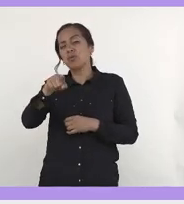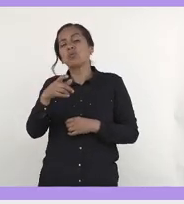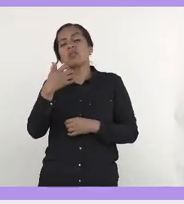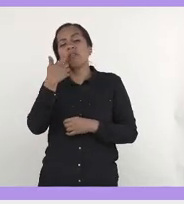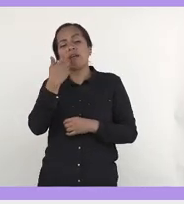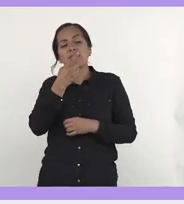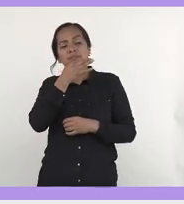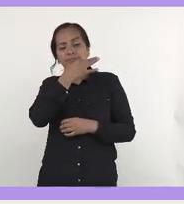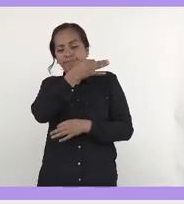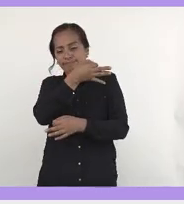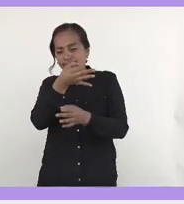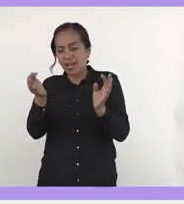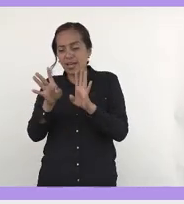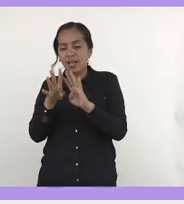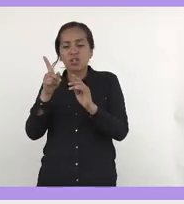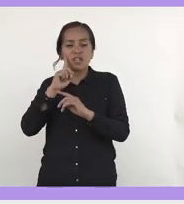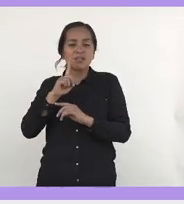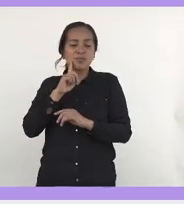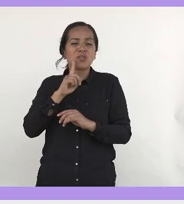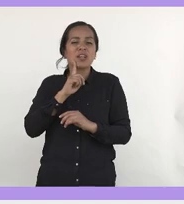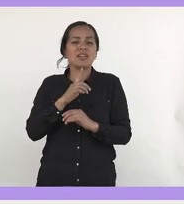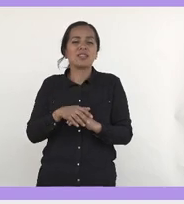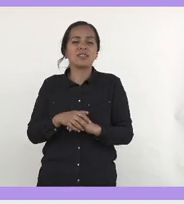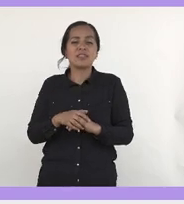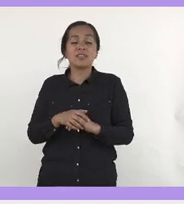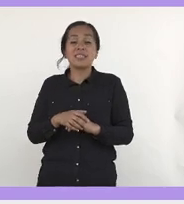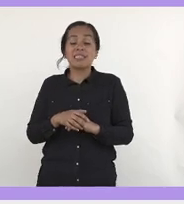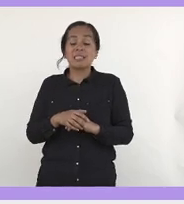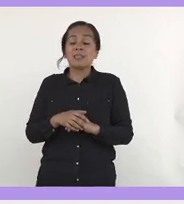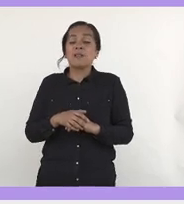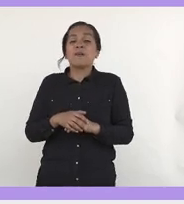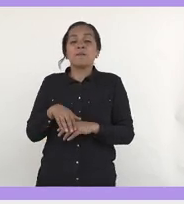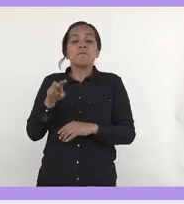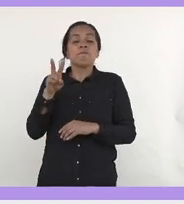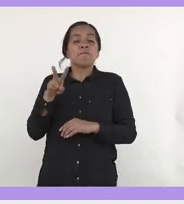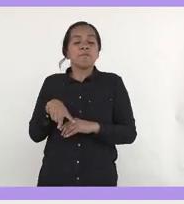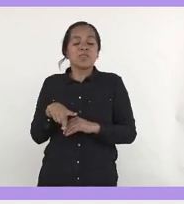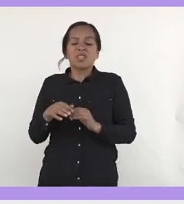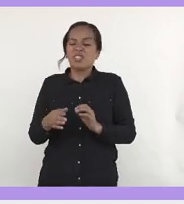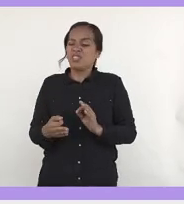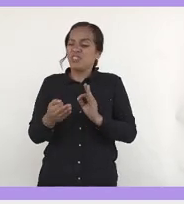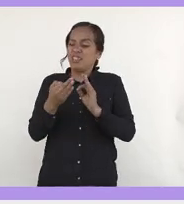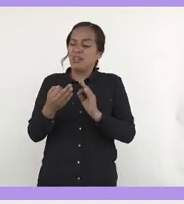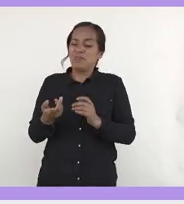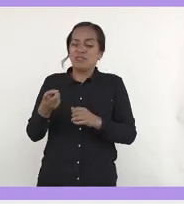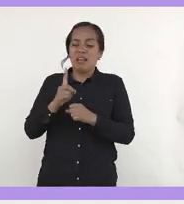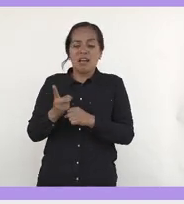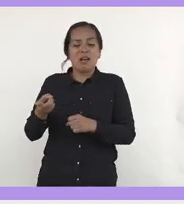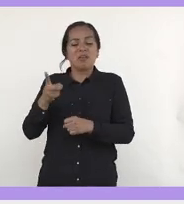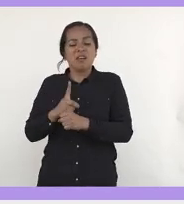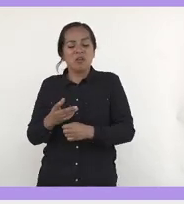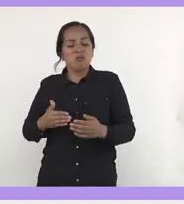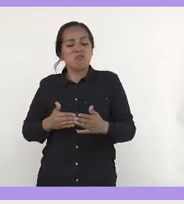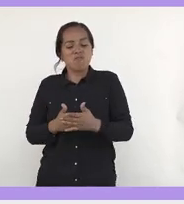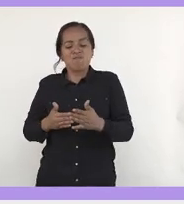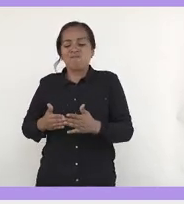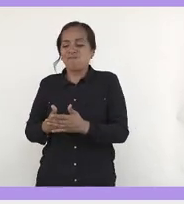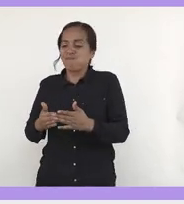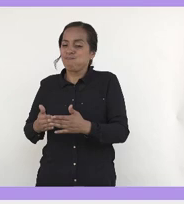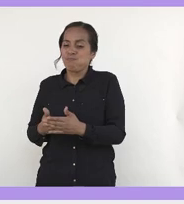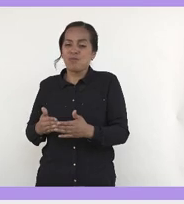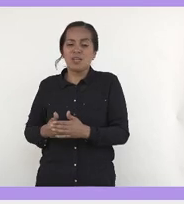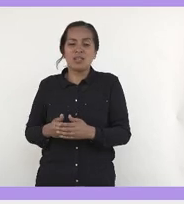darle a las mujeres a las mujeres que nos enfrentamos a diario con con todo este tipo de retos o de trabas entonces